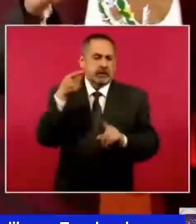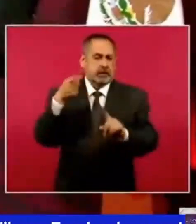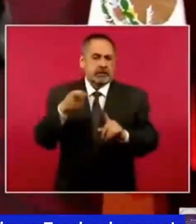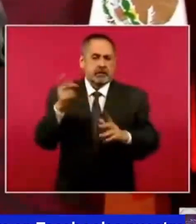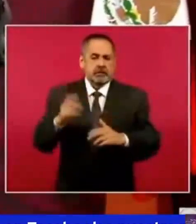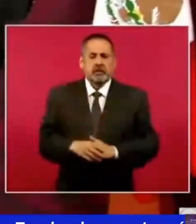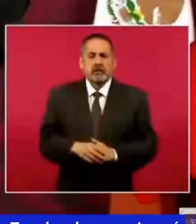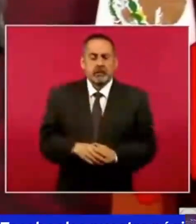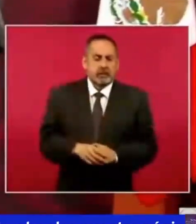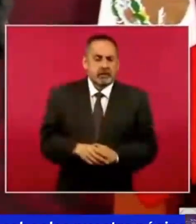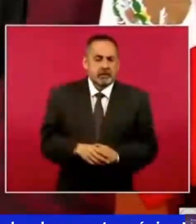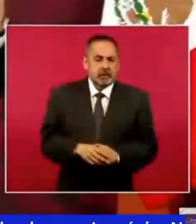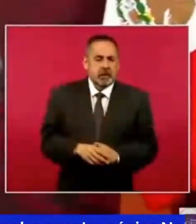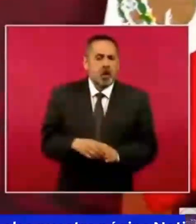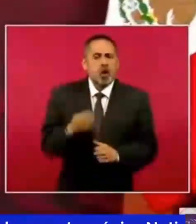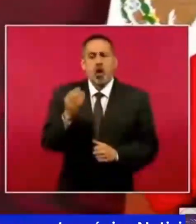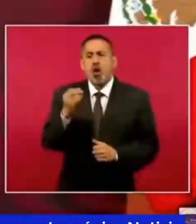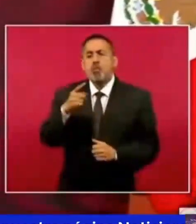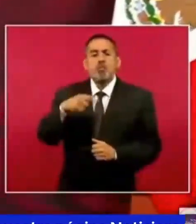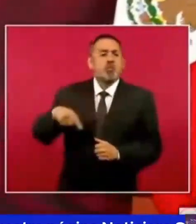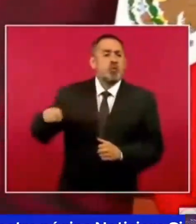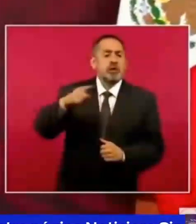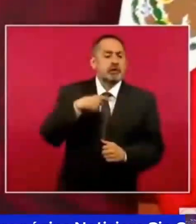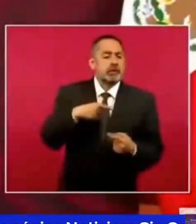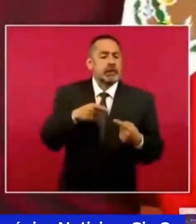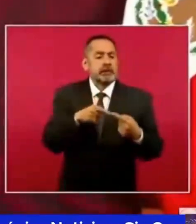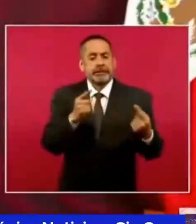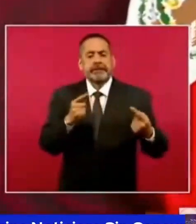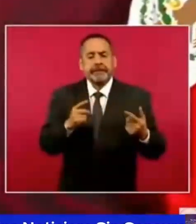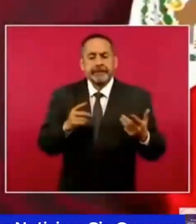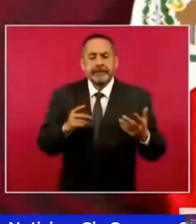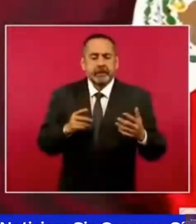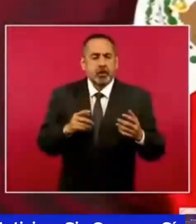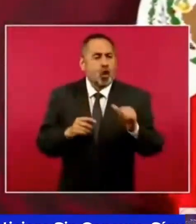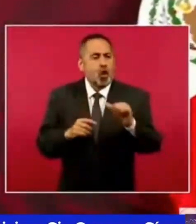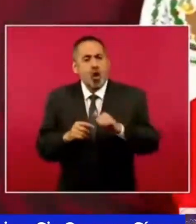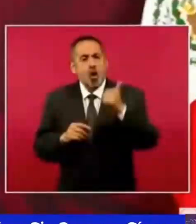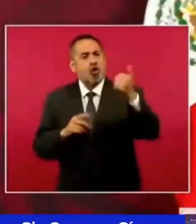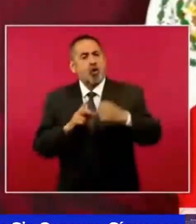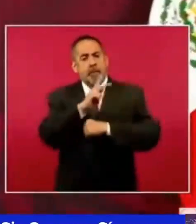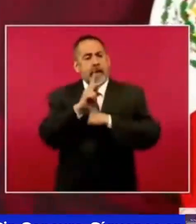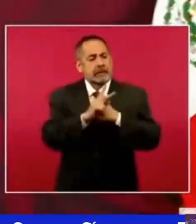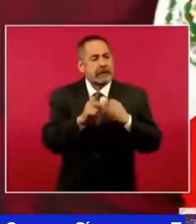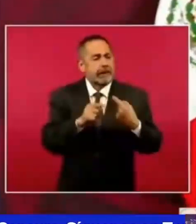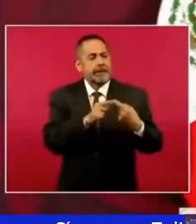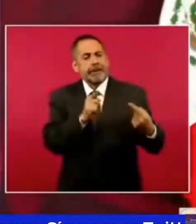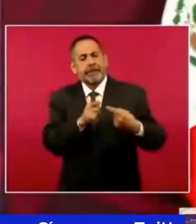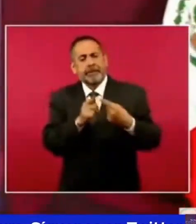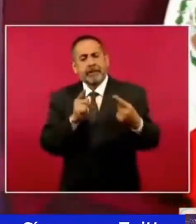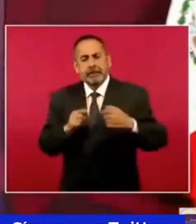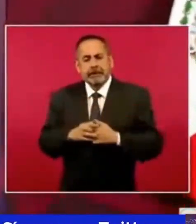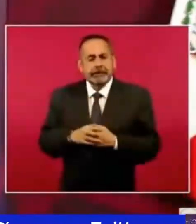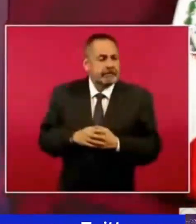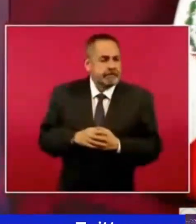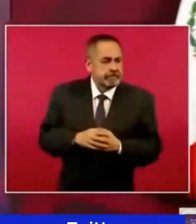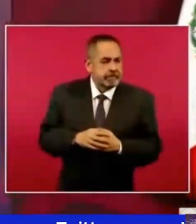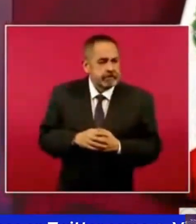Muchos opositores de otros países escogen a